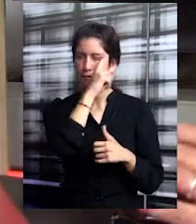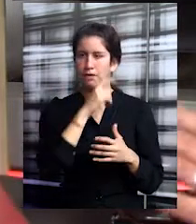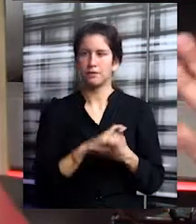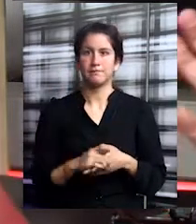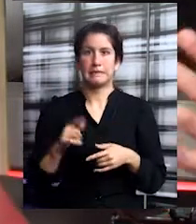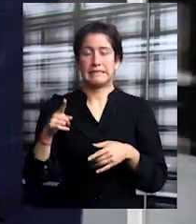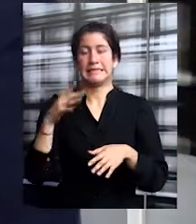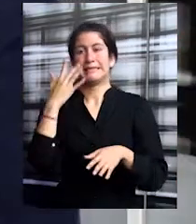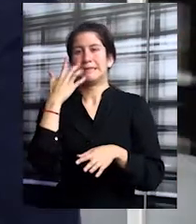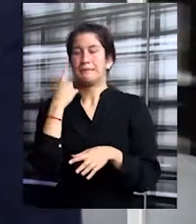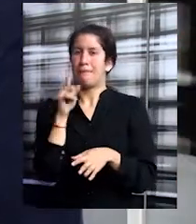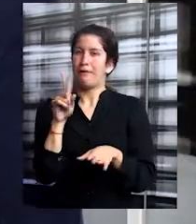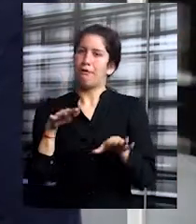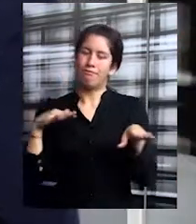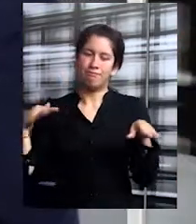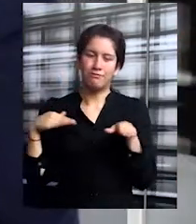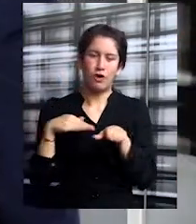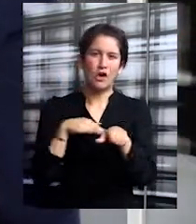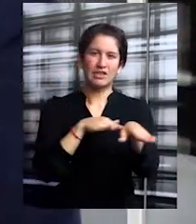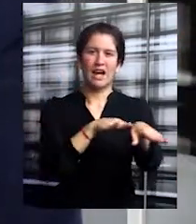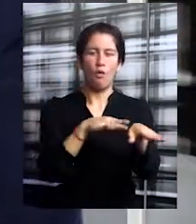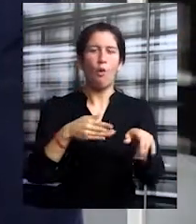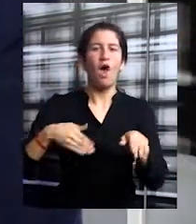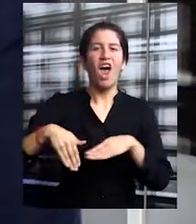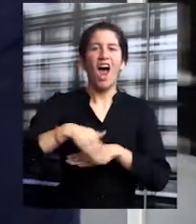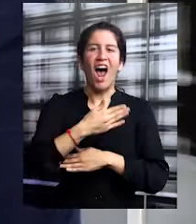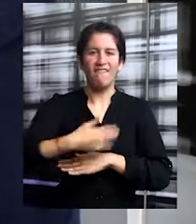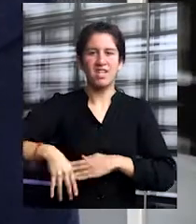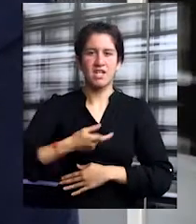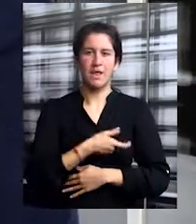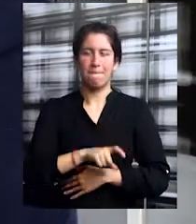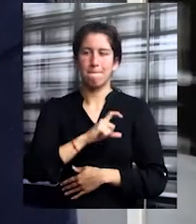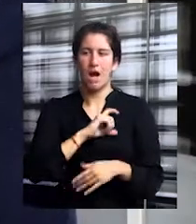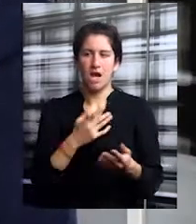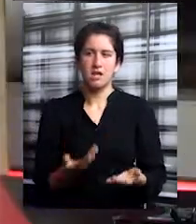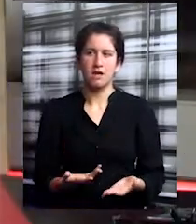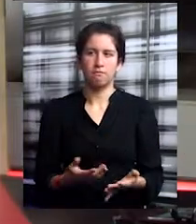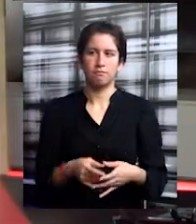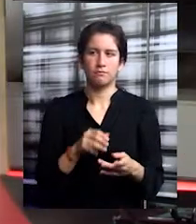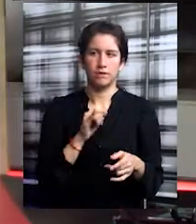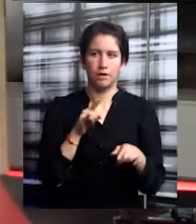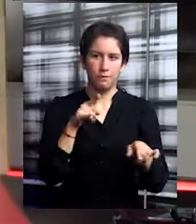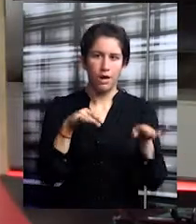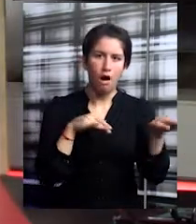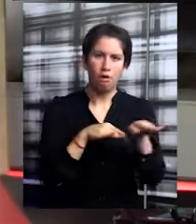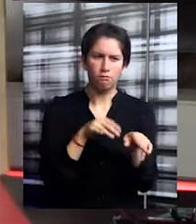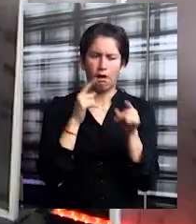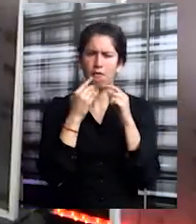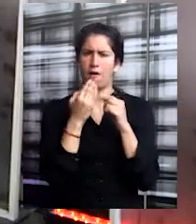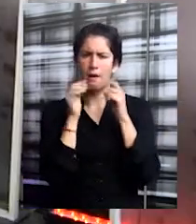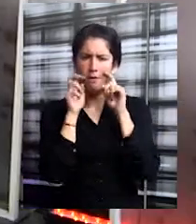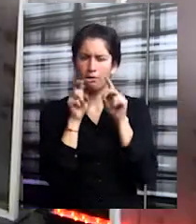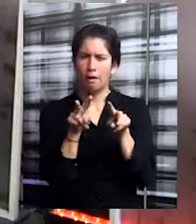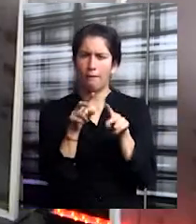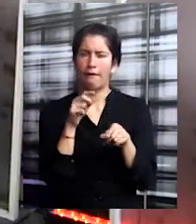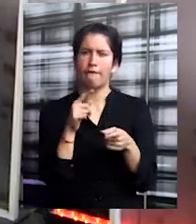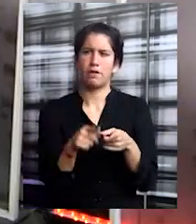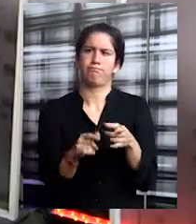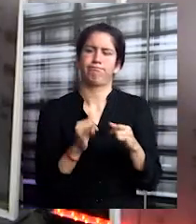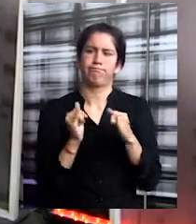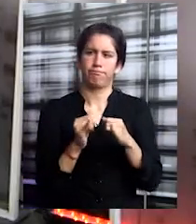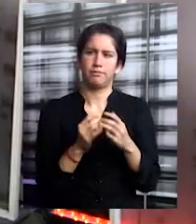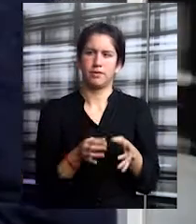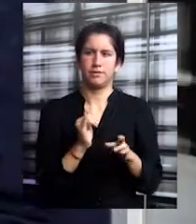Avenida España, la verdad, y con todo lo que ocurrió últimamente... Bueno, es que sea eso, pero es que esos tacos también los tenemos que... Sí, está claro, sí.